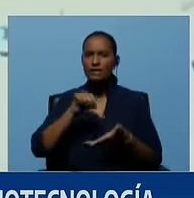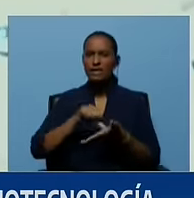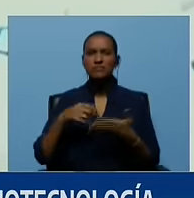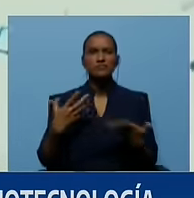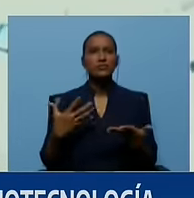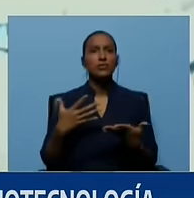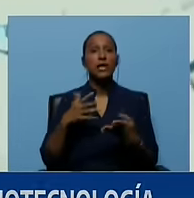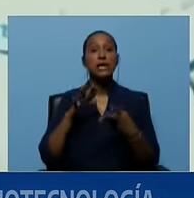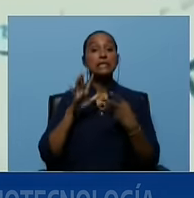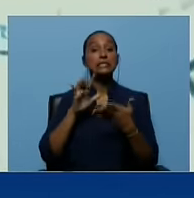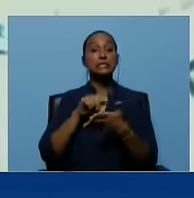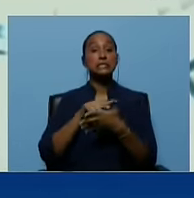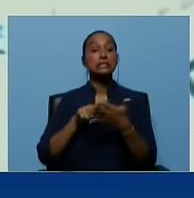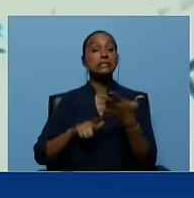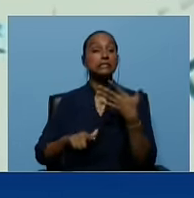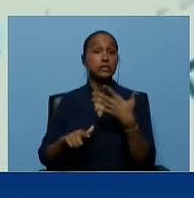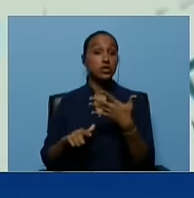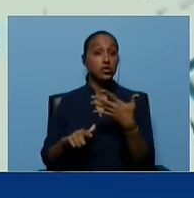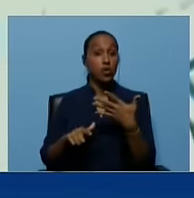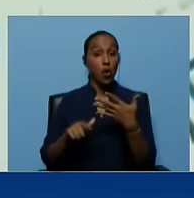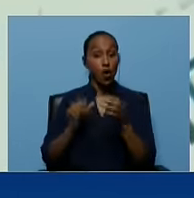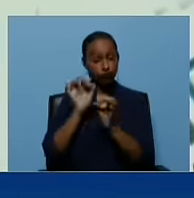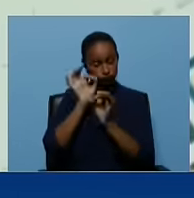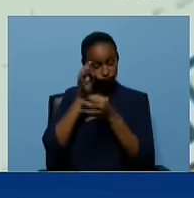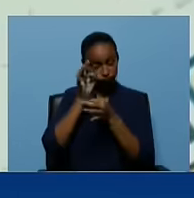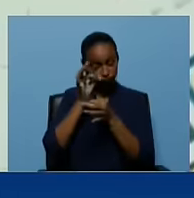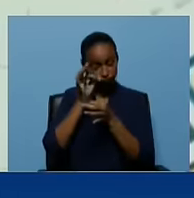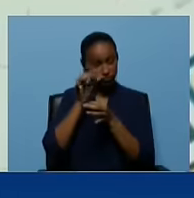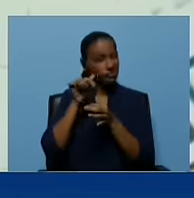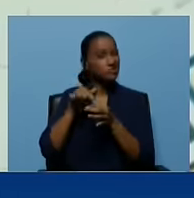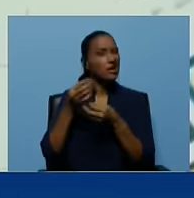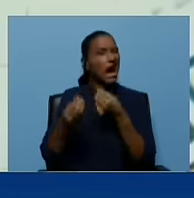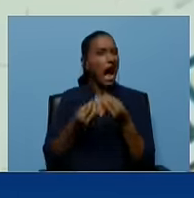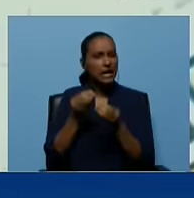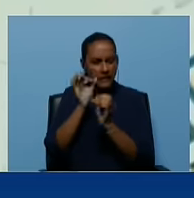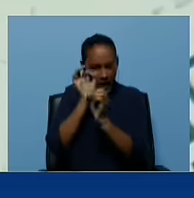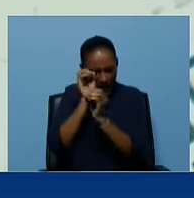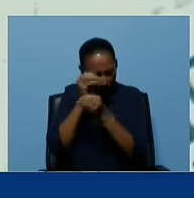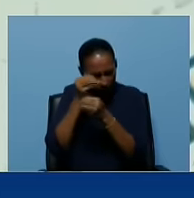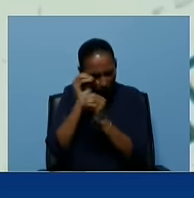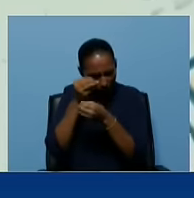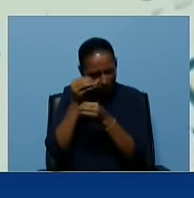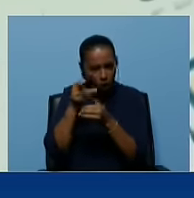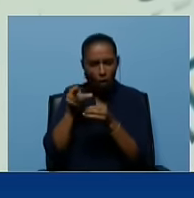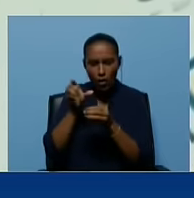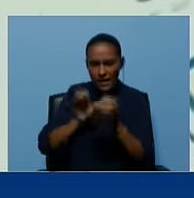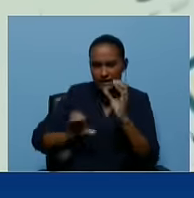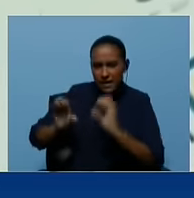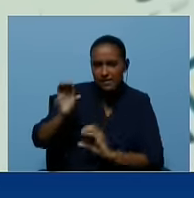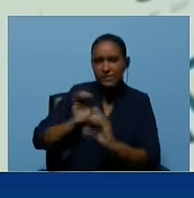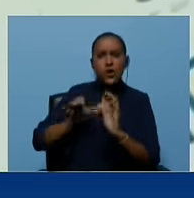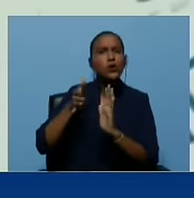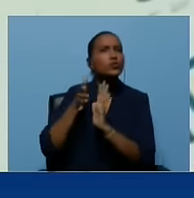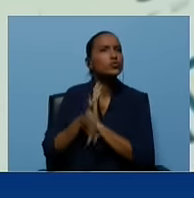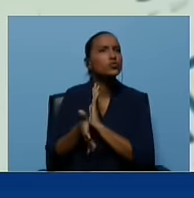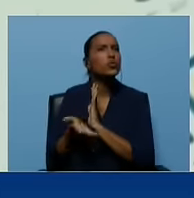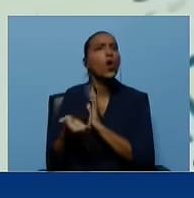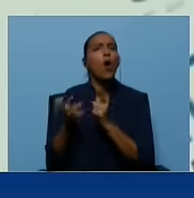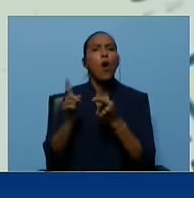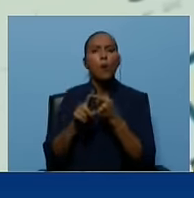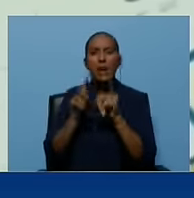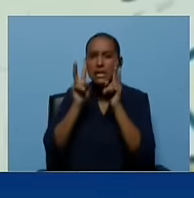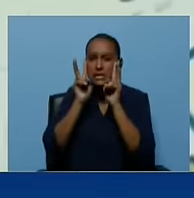cinco laboratorios en los cuales se realizan investigaciones científicas relacionadas con la nutrición, sanidad